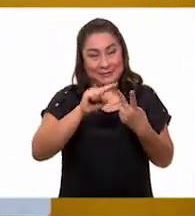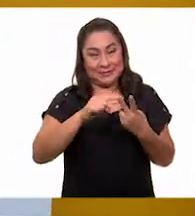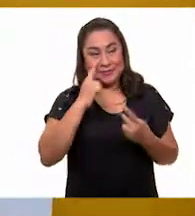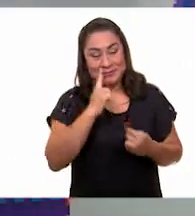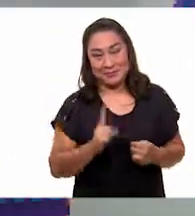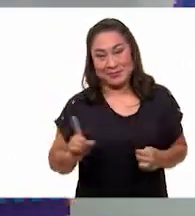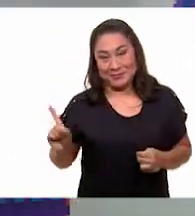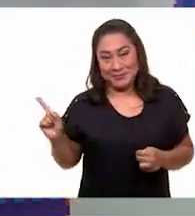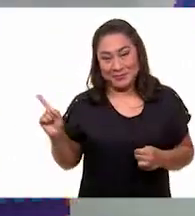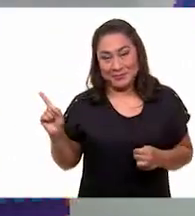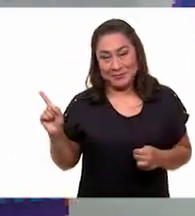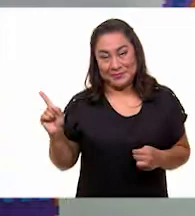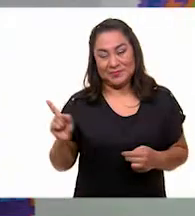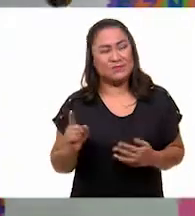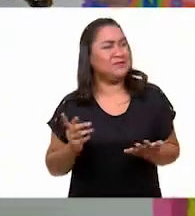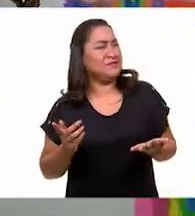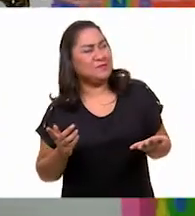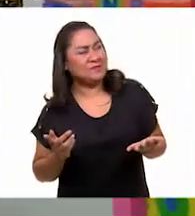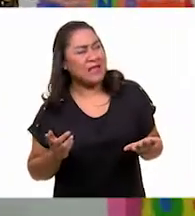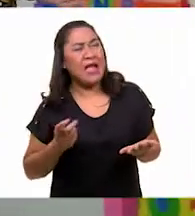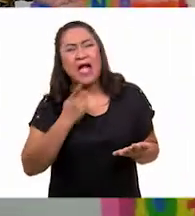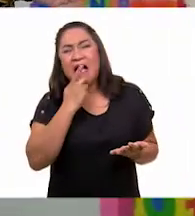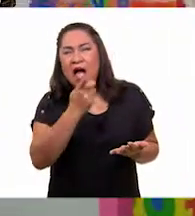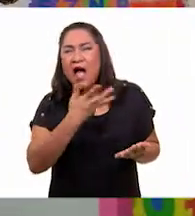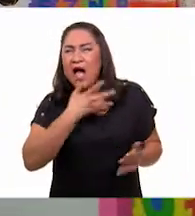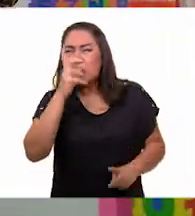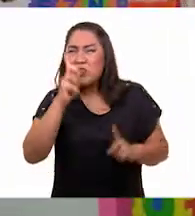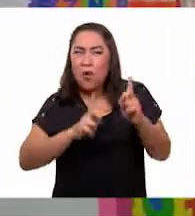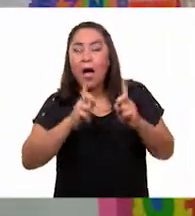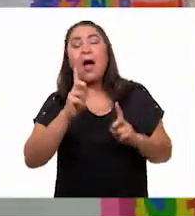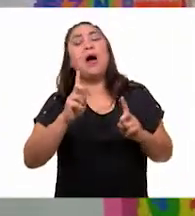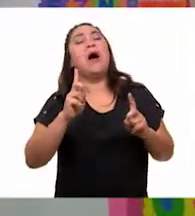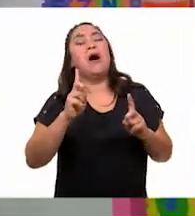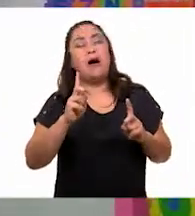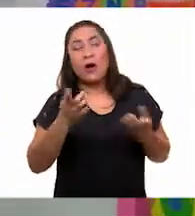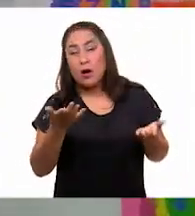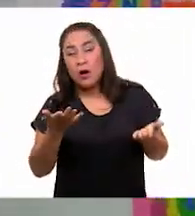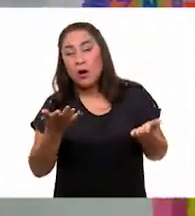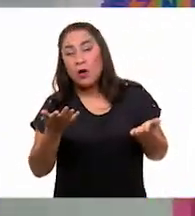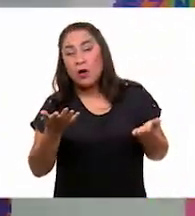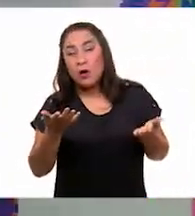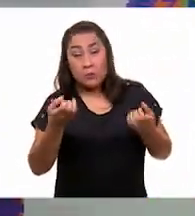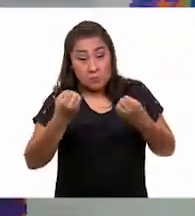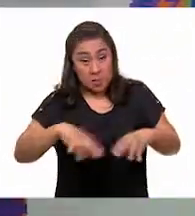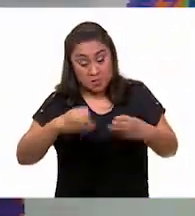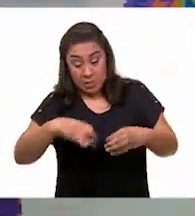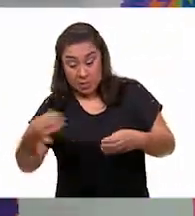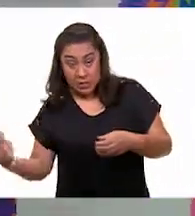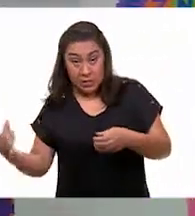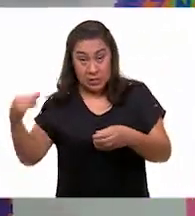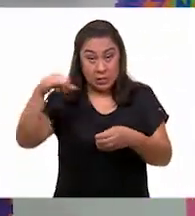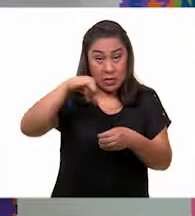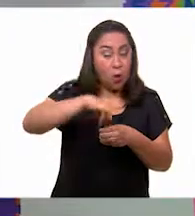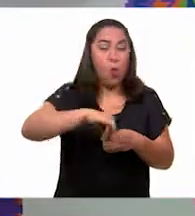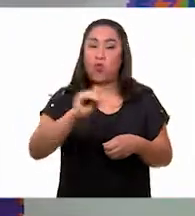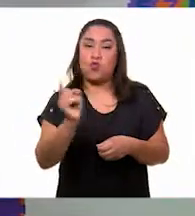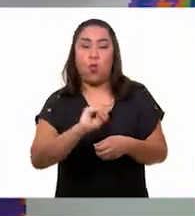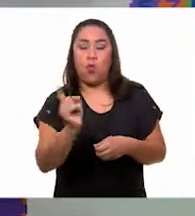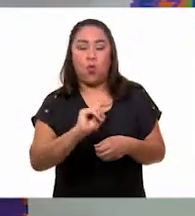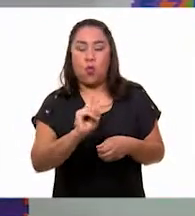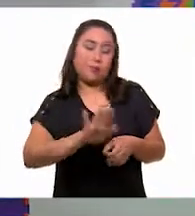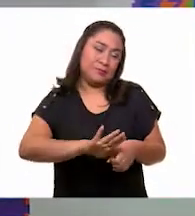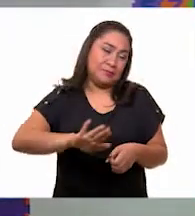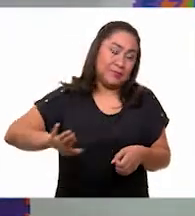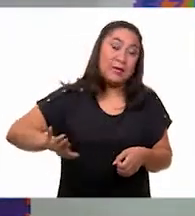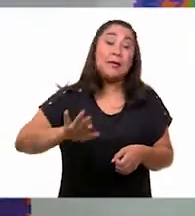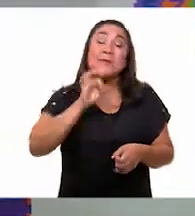los niños y yo. Decíamos que ahora con lo que sobra de esta jarra vas a llenar la otra. No, pues para comprobar que es la misma